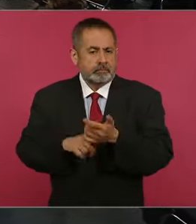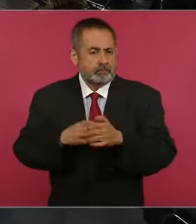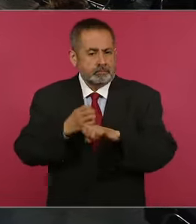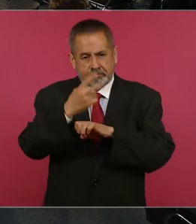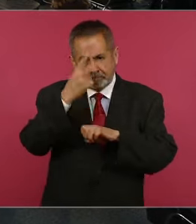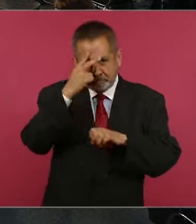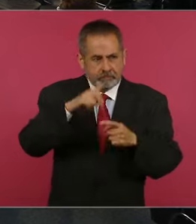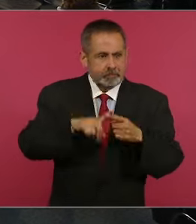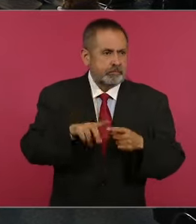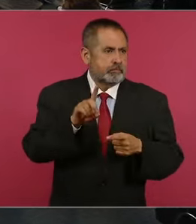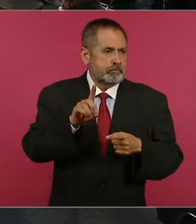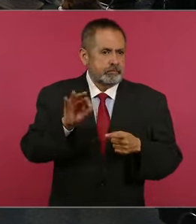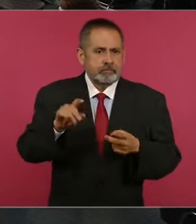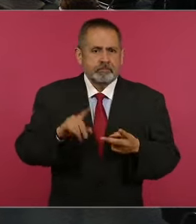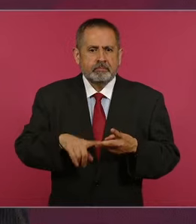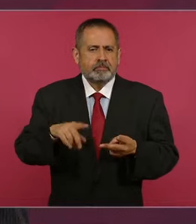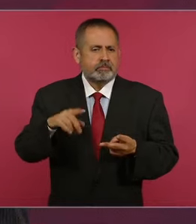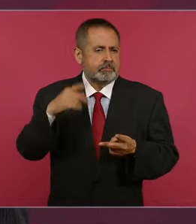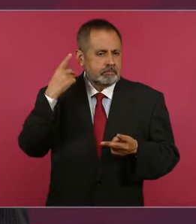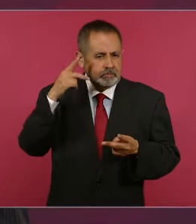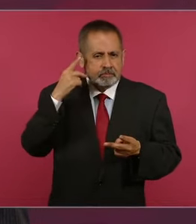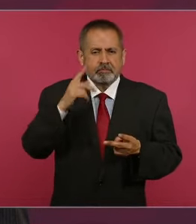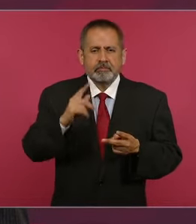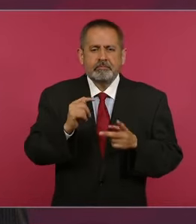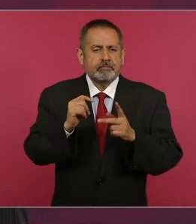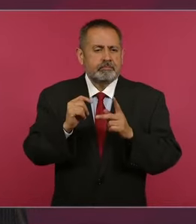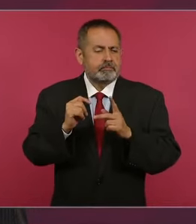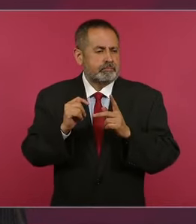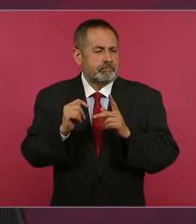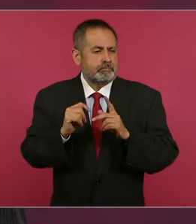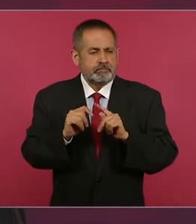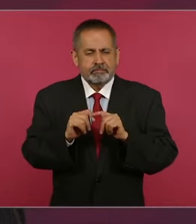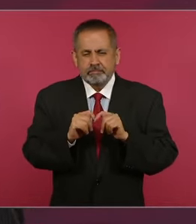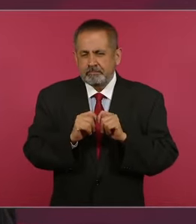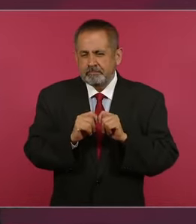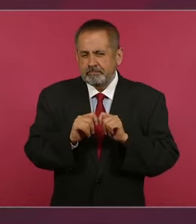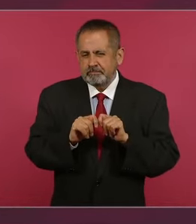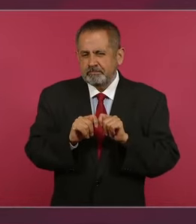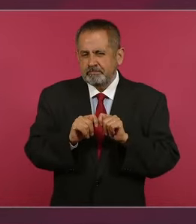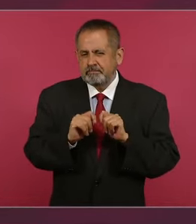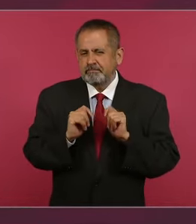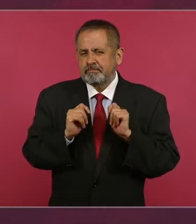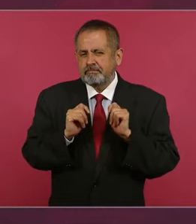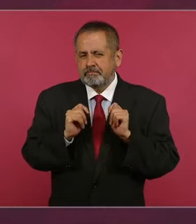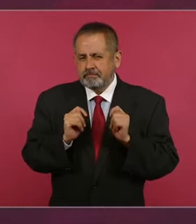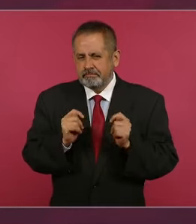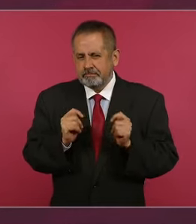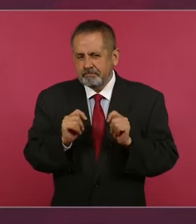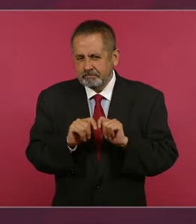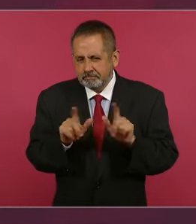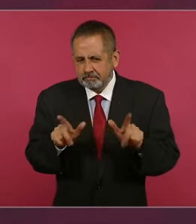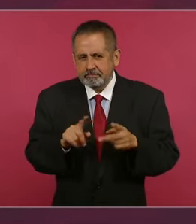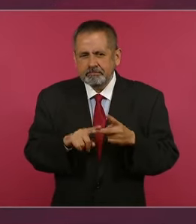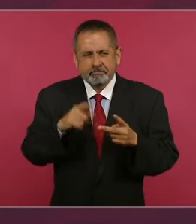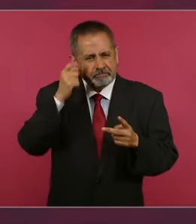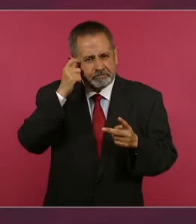del DF, de Puebla, de Tlaxcala, de Guerrero, porque